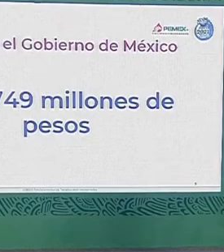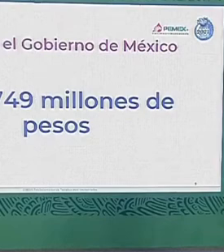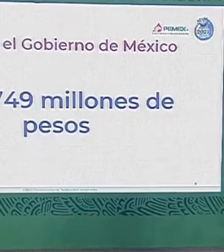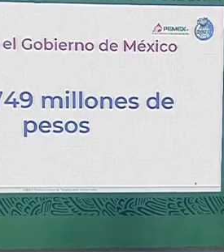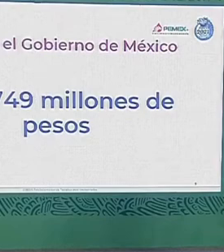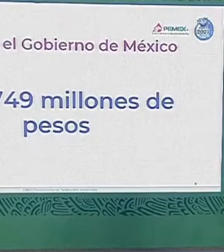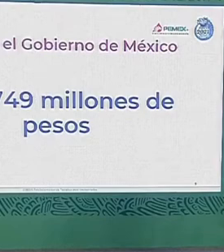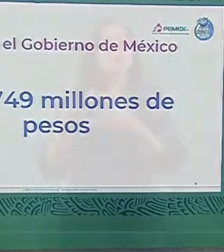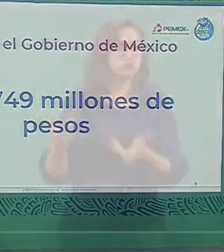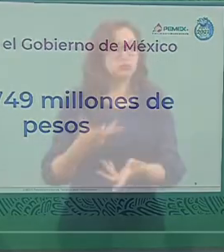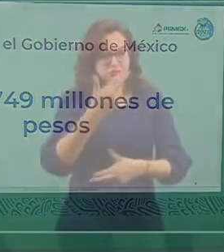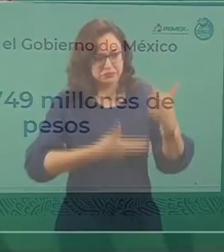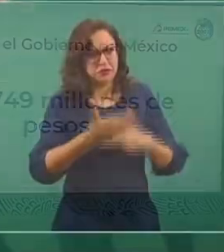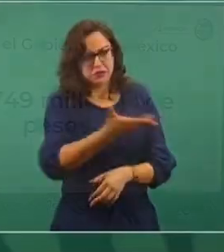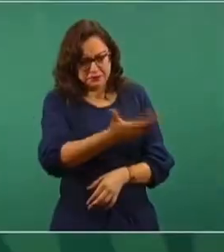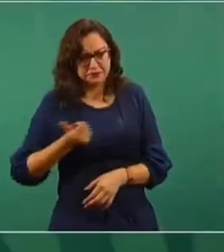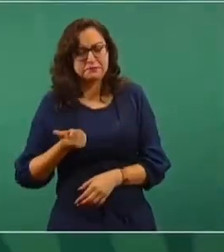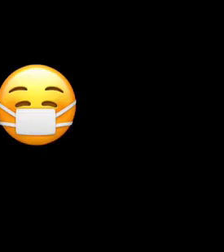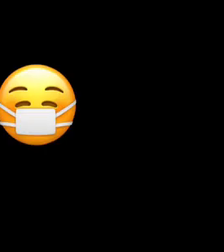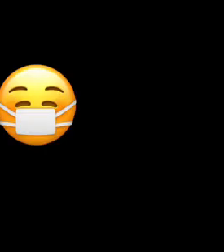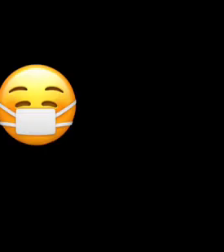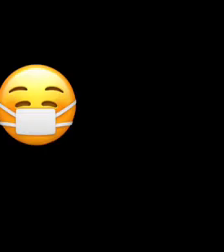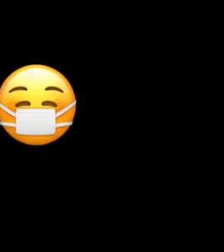daño y puede seguir con tu empresa.